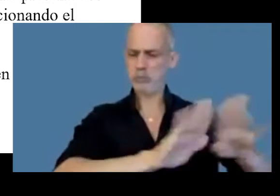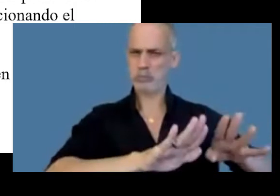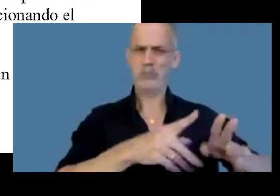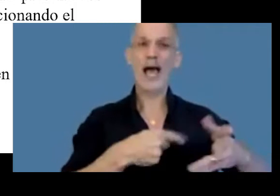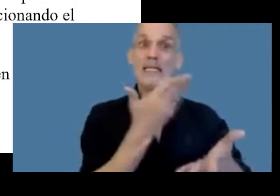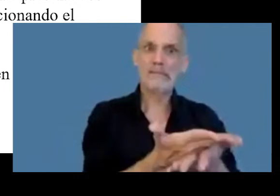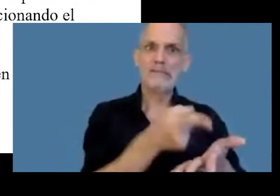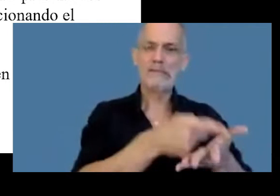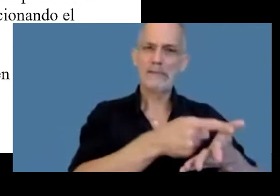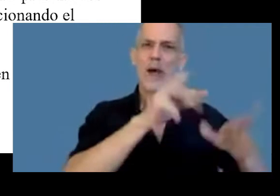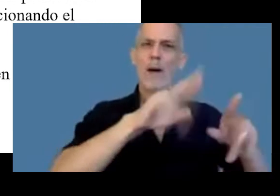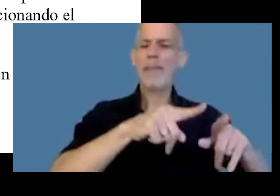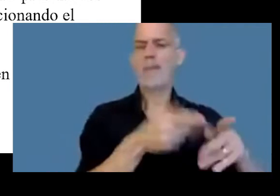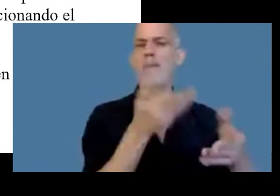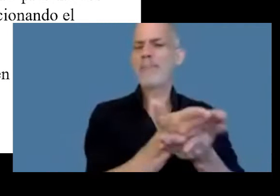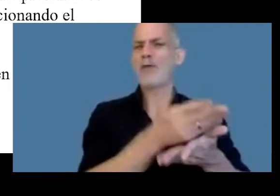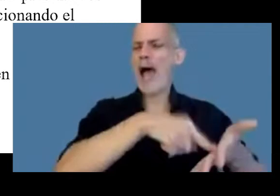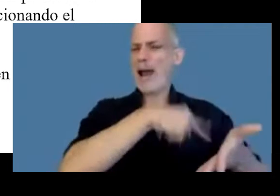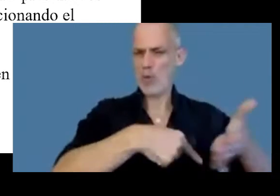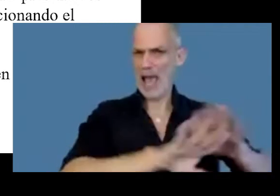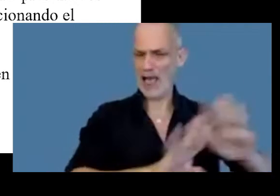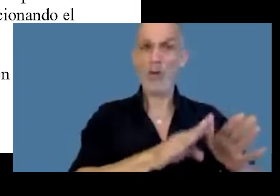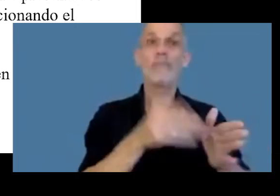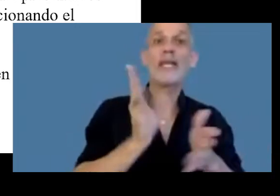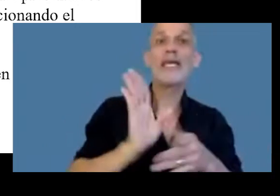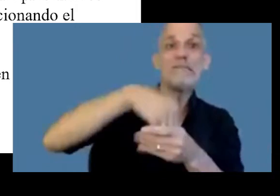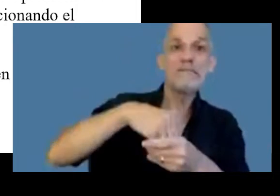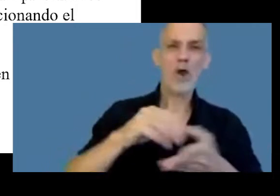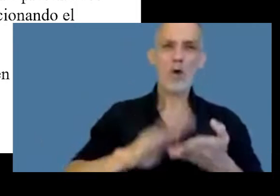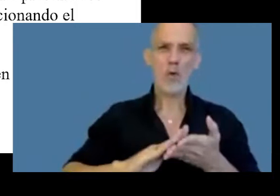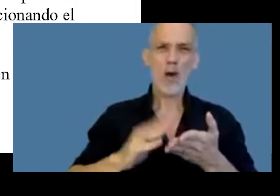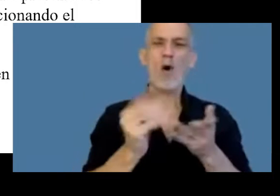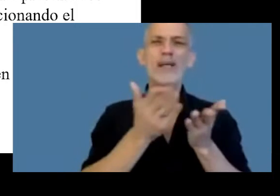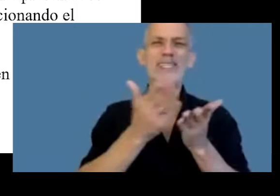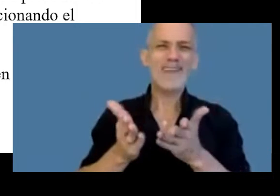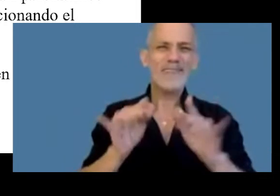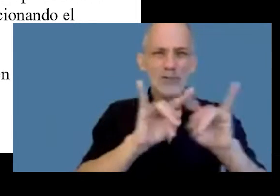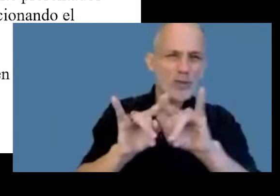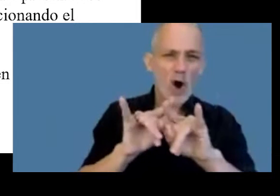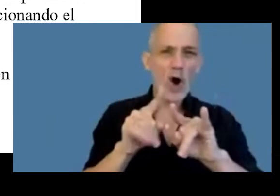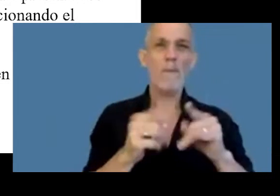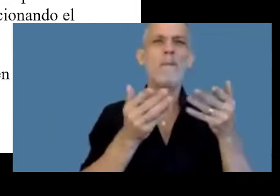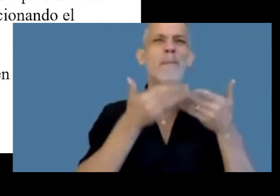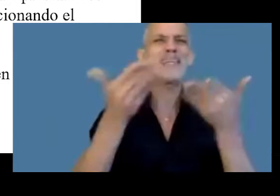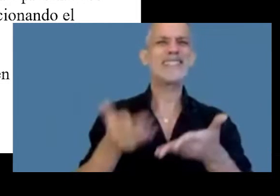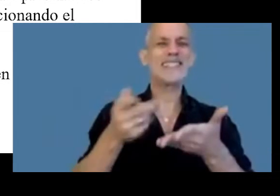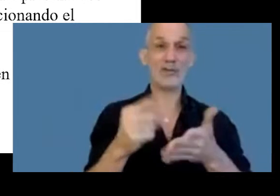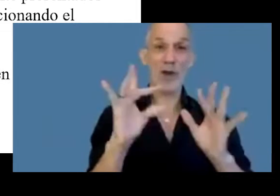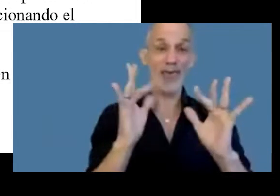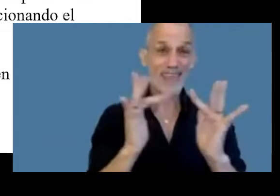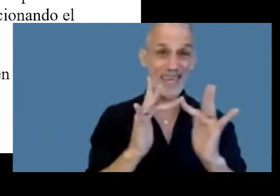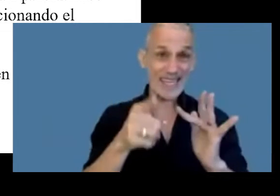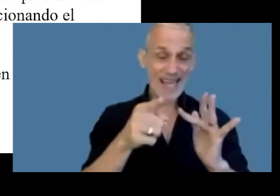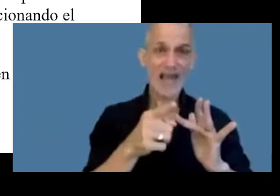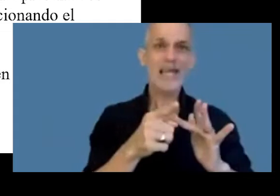presentados y a su vez incorporar en el servicio presentaciones digitales con el